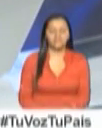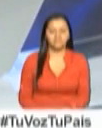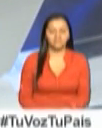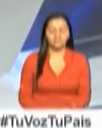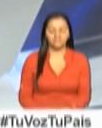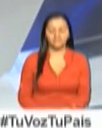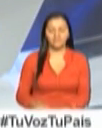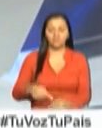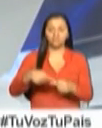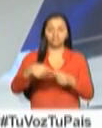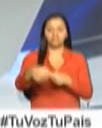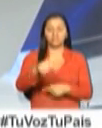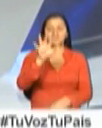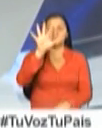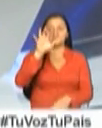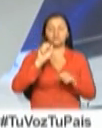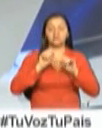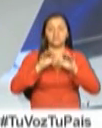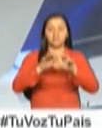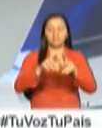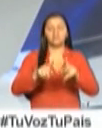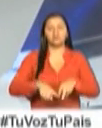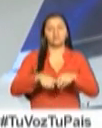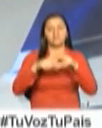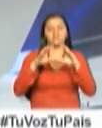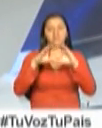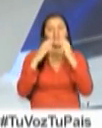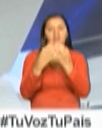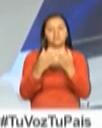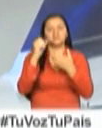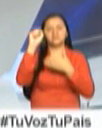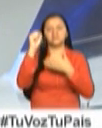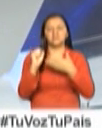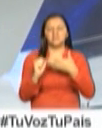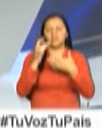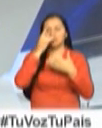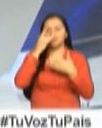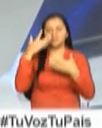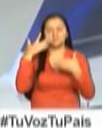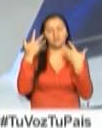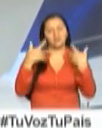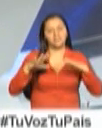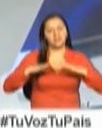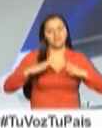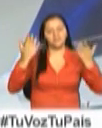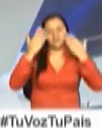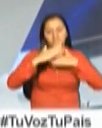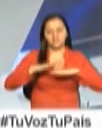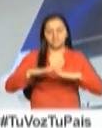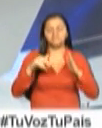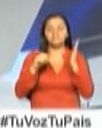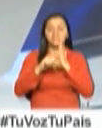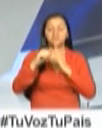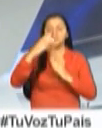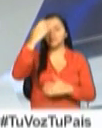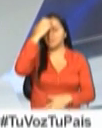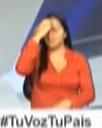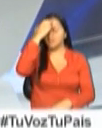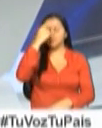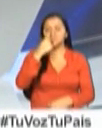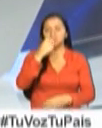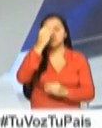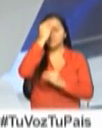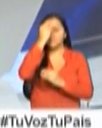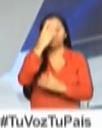Este 5 de septiembre iniciará el año lectivo en todo el régimen Sierra Amazonía. El ministro de Educación, Augusto Espinosa, informó